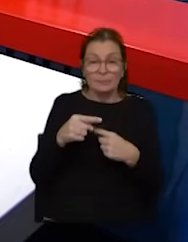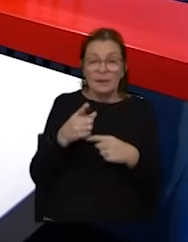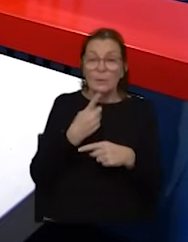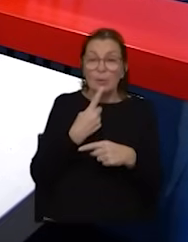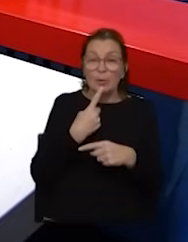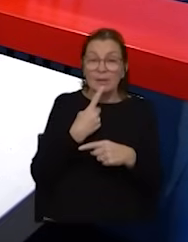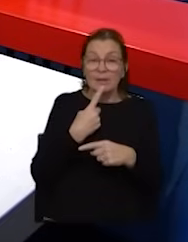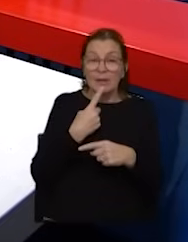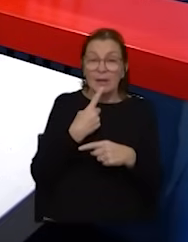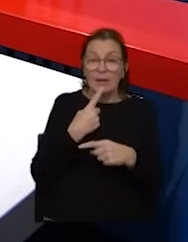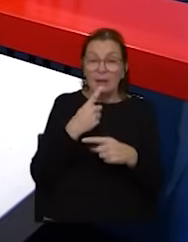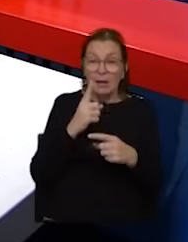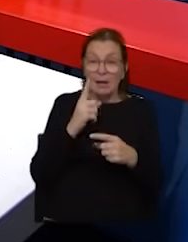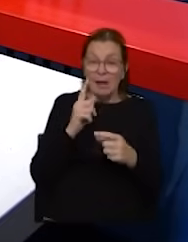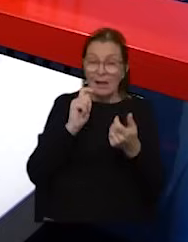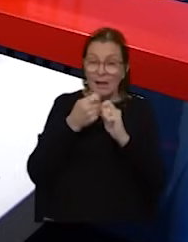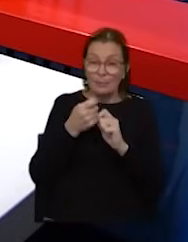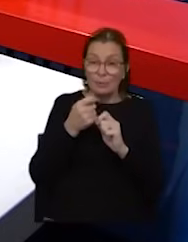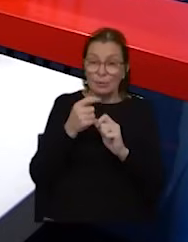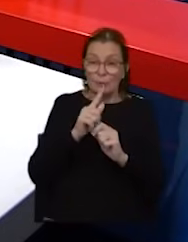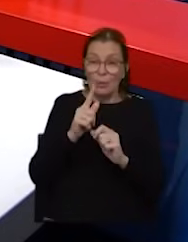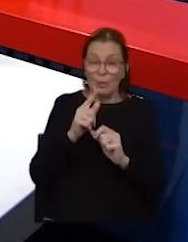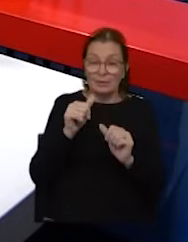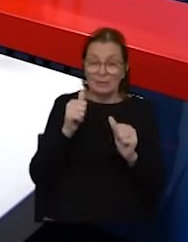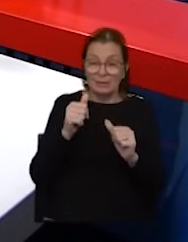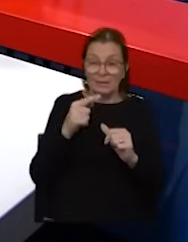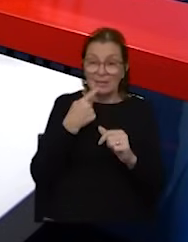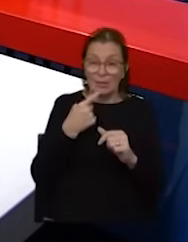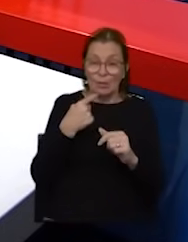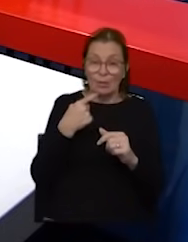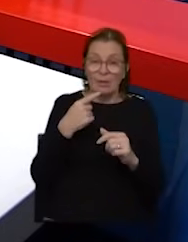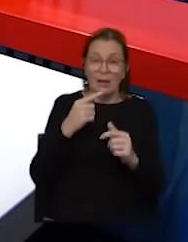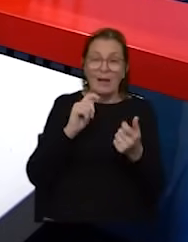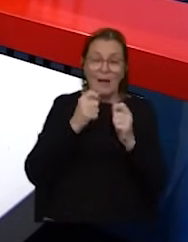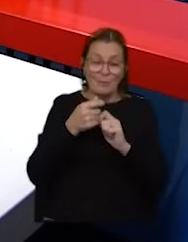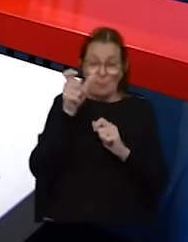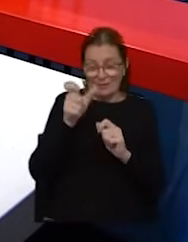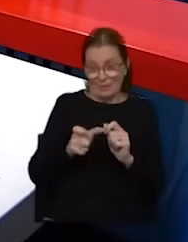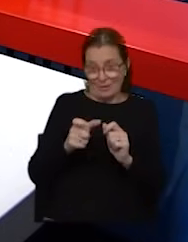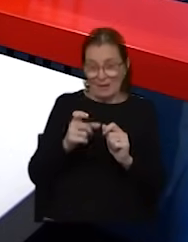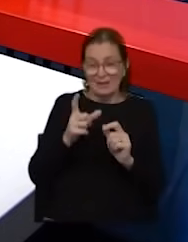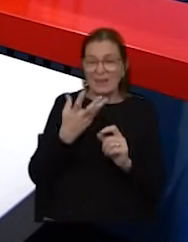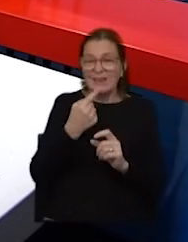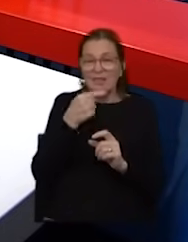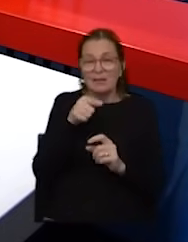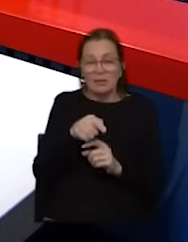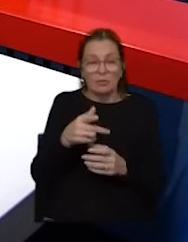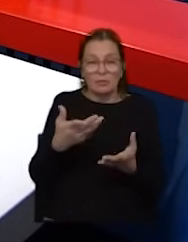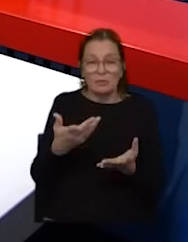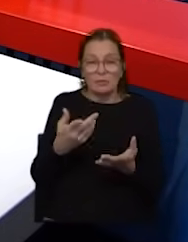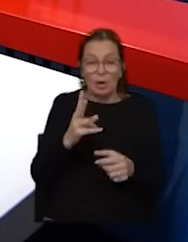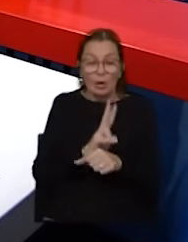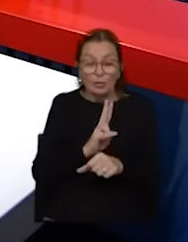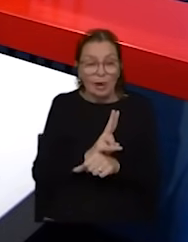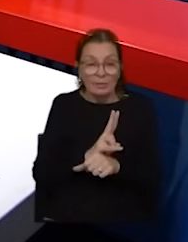política dura O de cambio duro no no no encuentra más allá insisto del cambio de cara no Claro no y aparte qué significa eso estoy